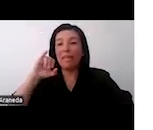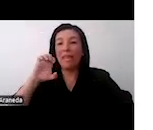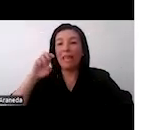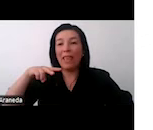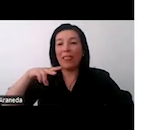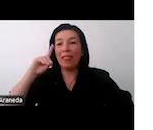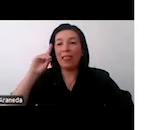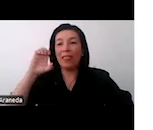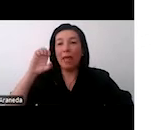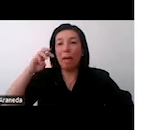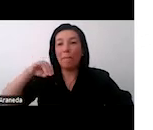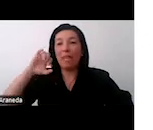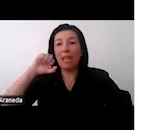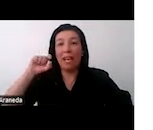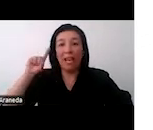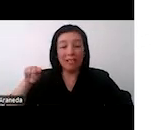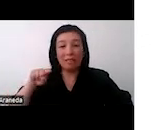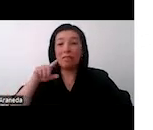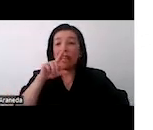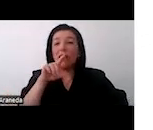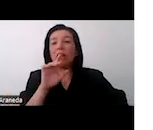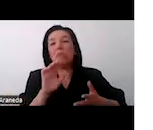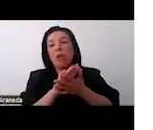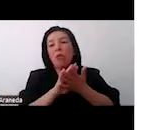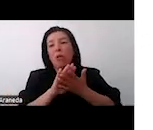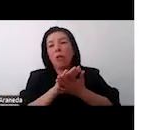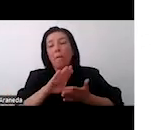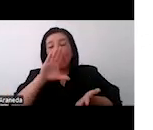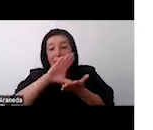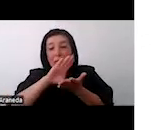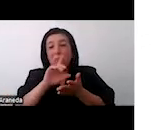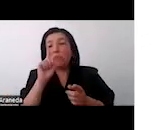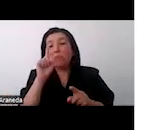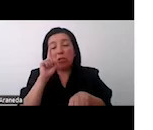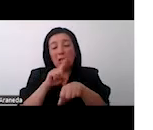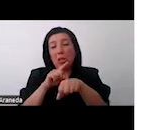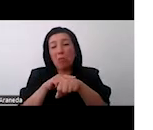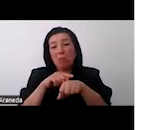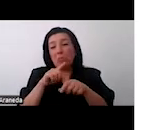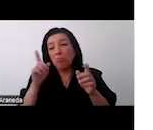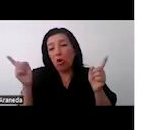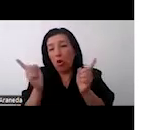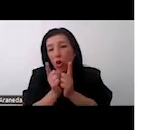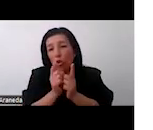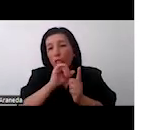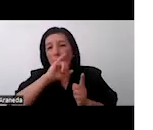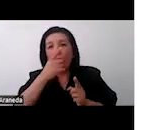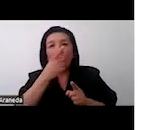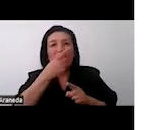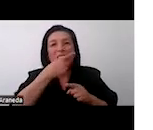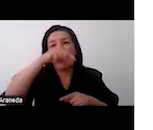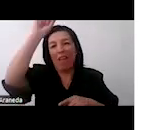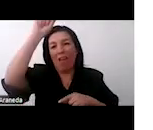un país o en un lugar por un tiempo y luego se van, ¿ya? Por ende, son migratorias.